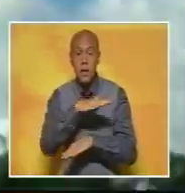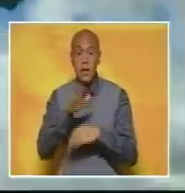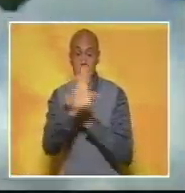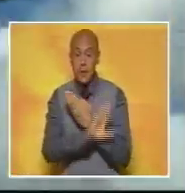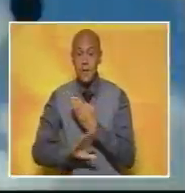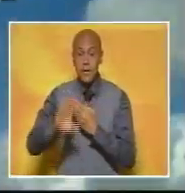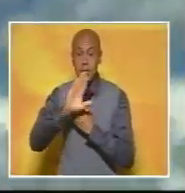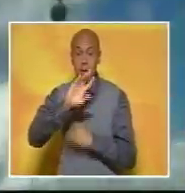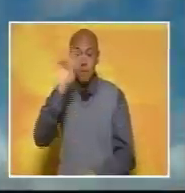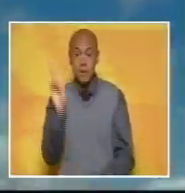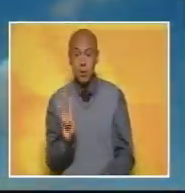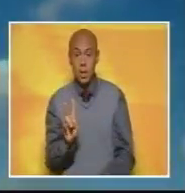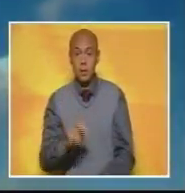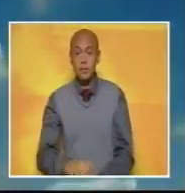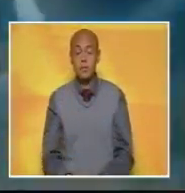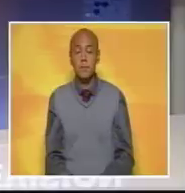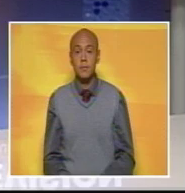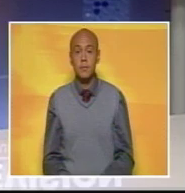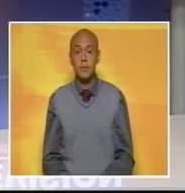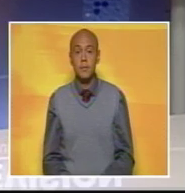del territorio venezolano.